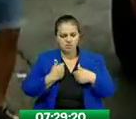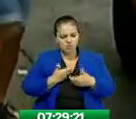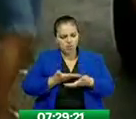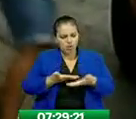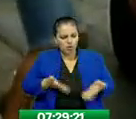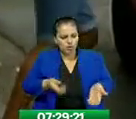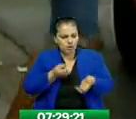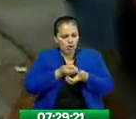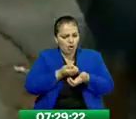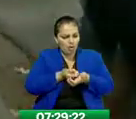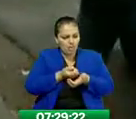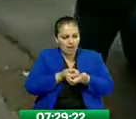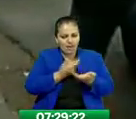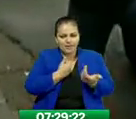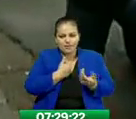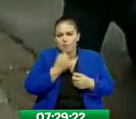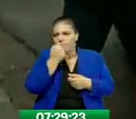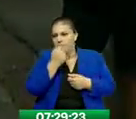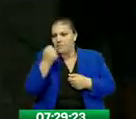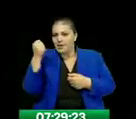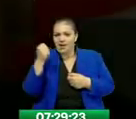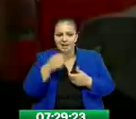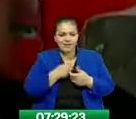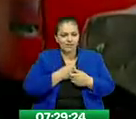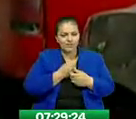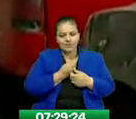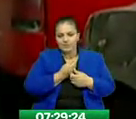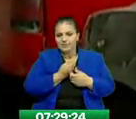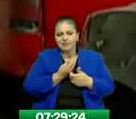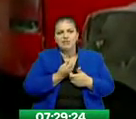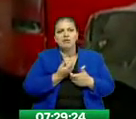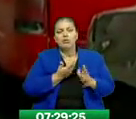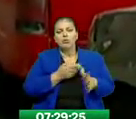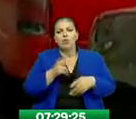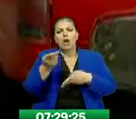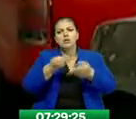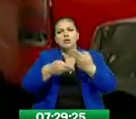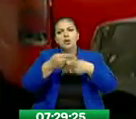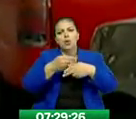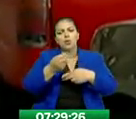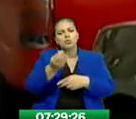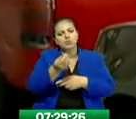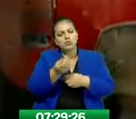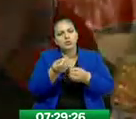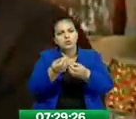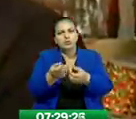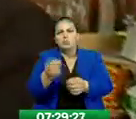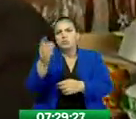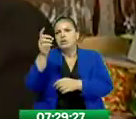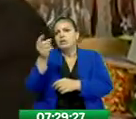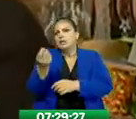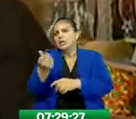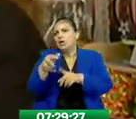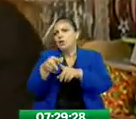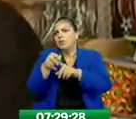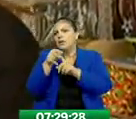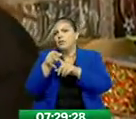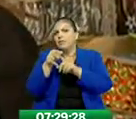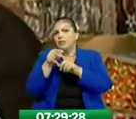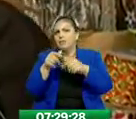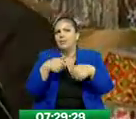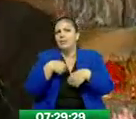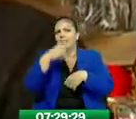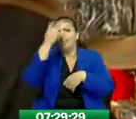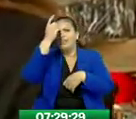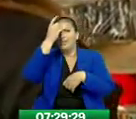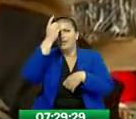yo en mi caso ni viaje puedo salir, la deuda. Nadie sabe, los negocios son endeudados, con préstamos. Ajá, aquí roban uno a cada